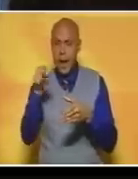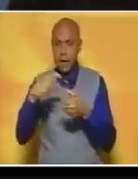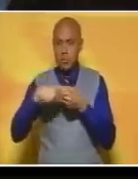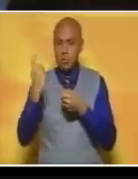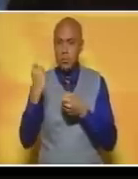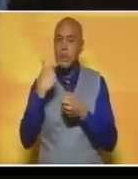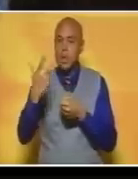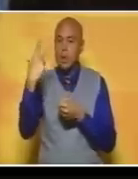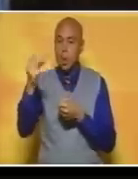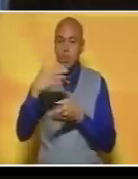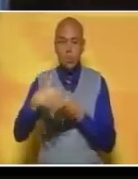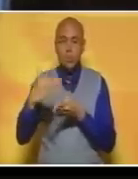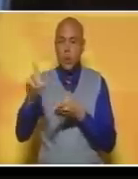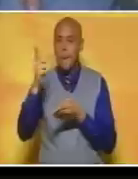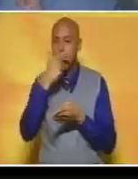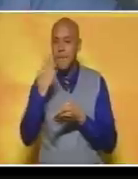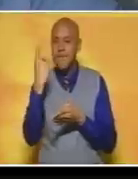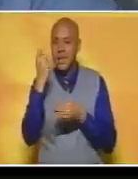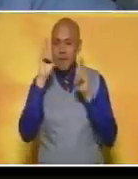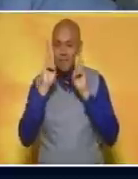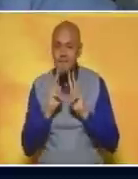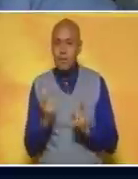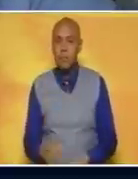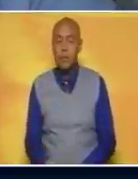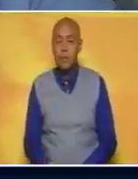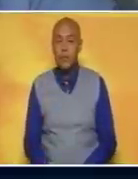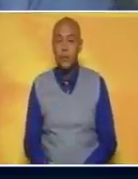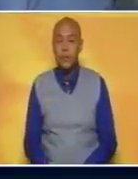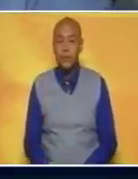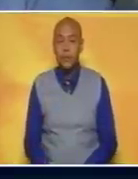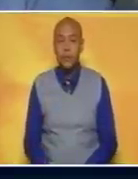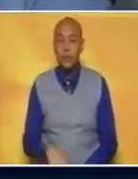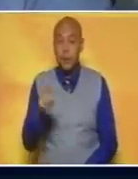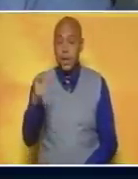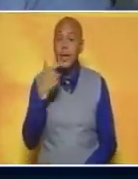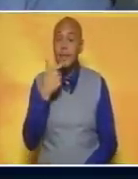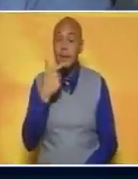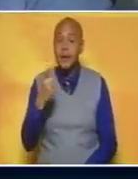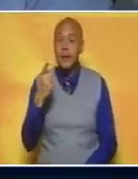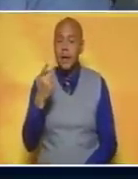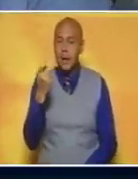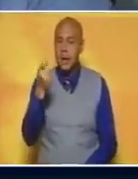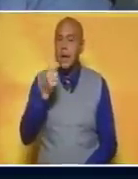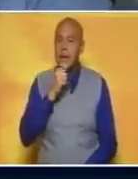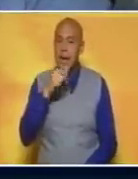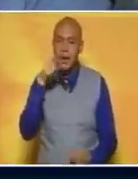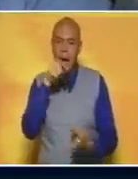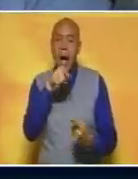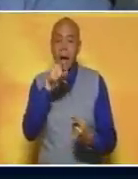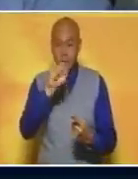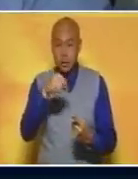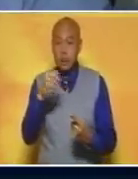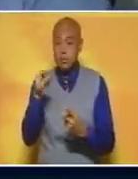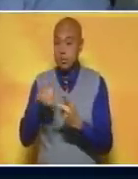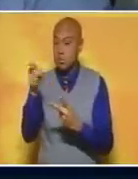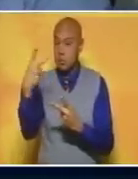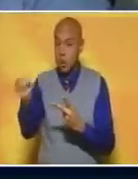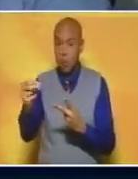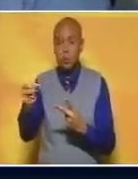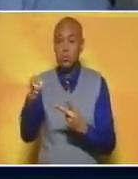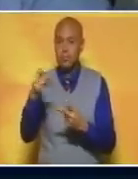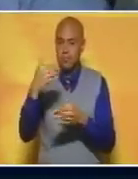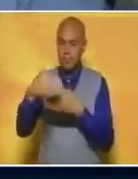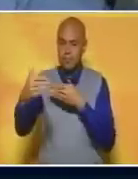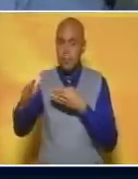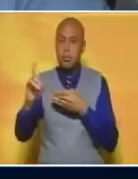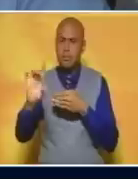restará legitimidad al proceso. Limitar la discusión o aprobación de la reforma a los partidos que están en